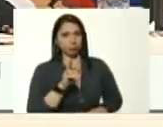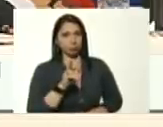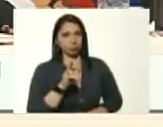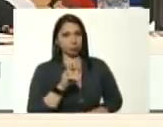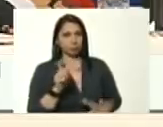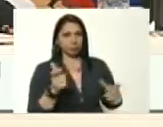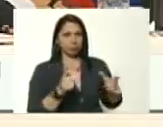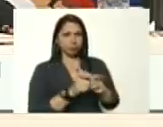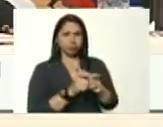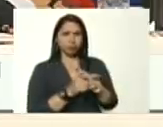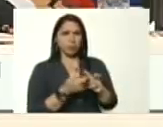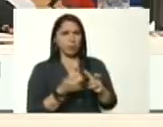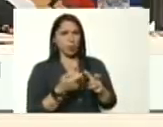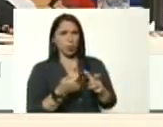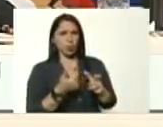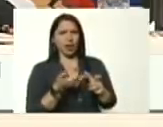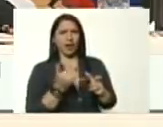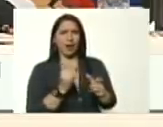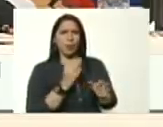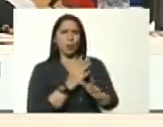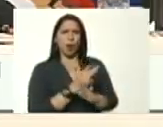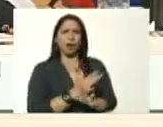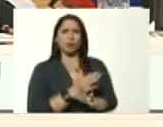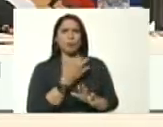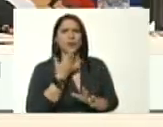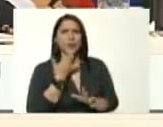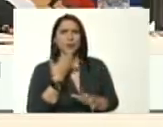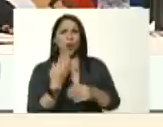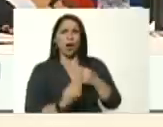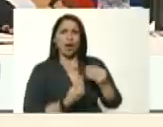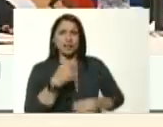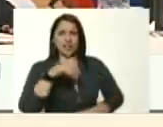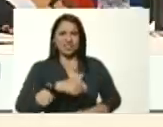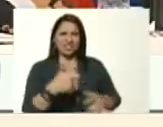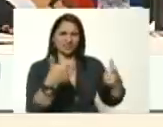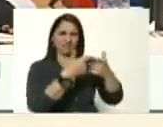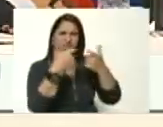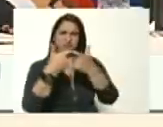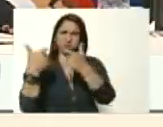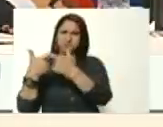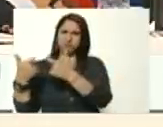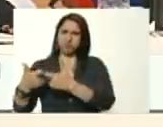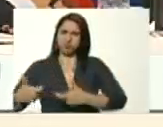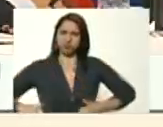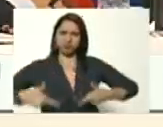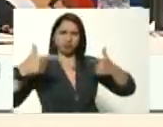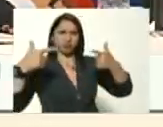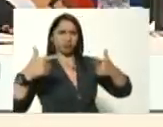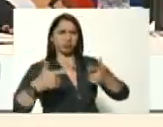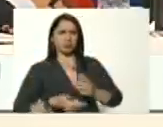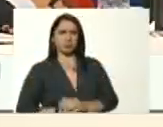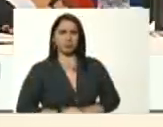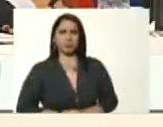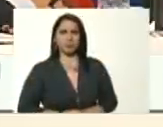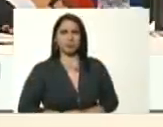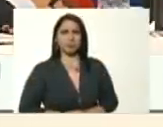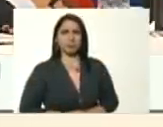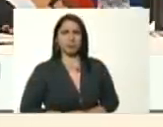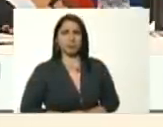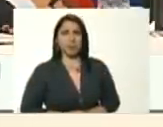minoría que está jugando aquí a que haya aquí una guerra civil y le